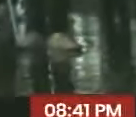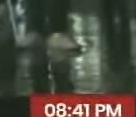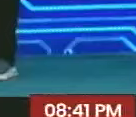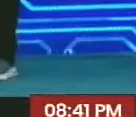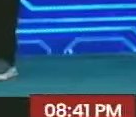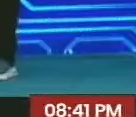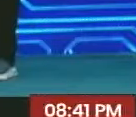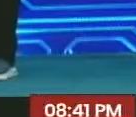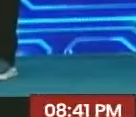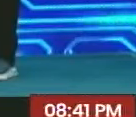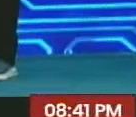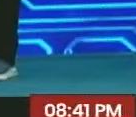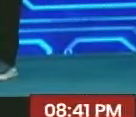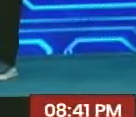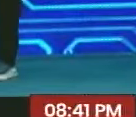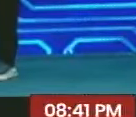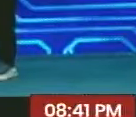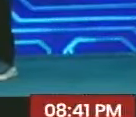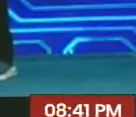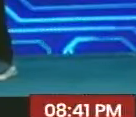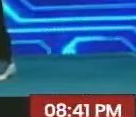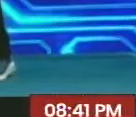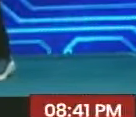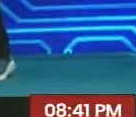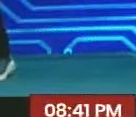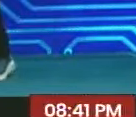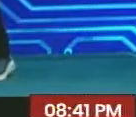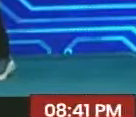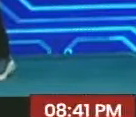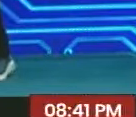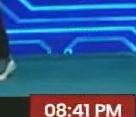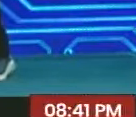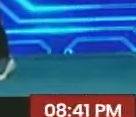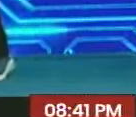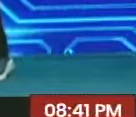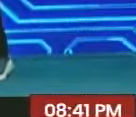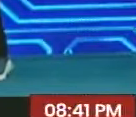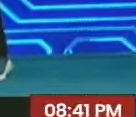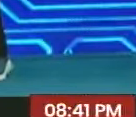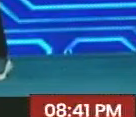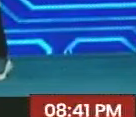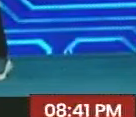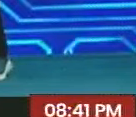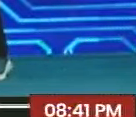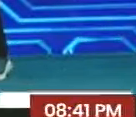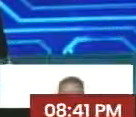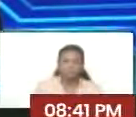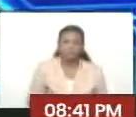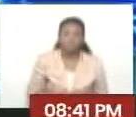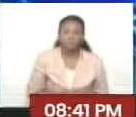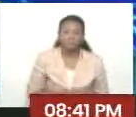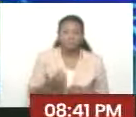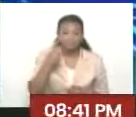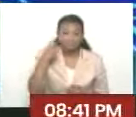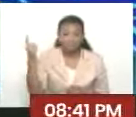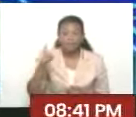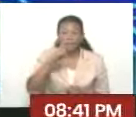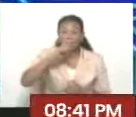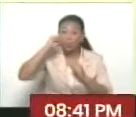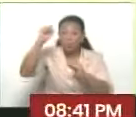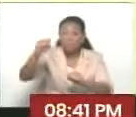Censurado, pero con Maduro más no censura nada, con Maduro más diciendo la verdad del